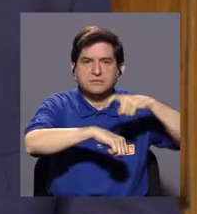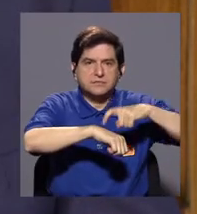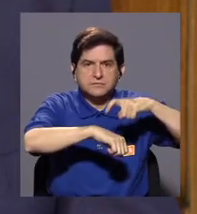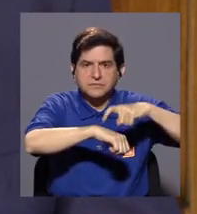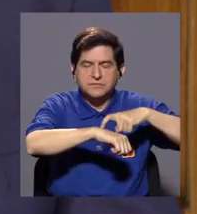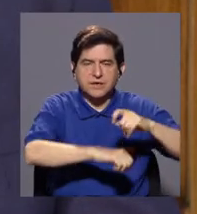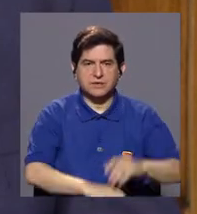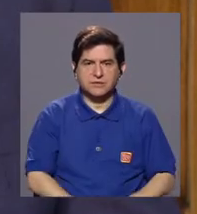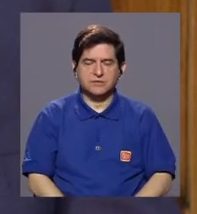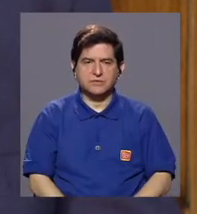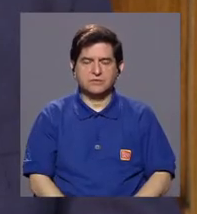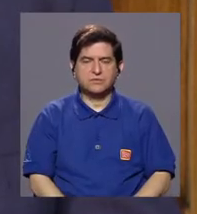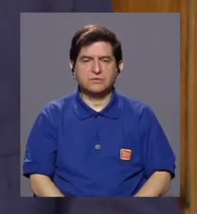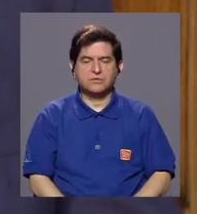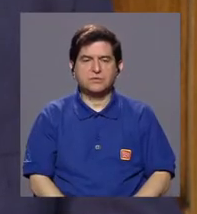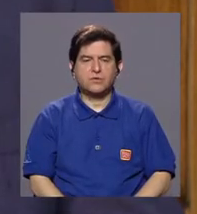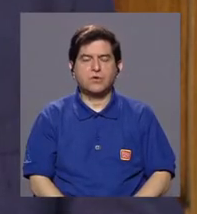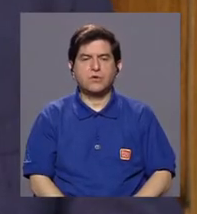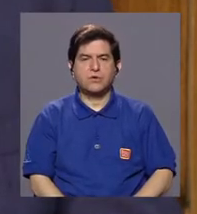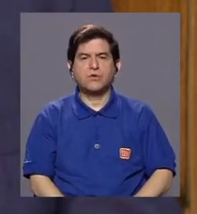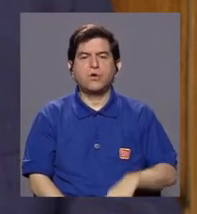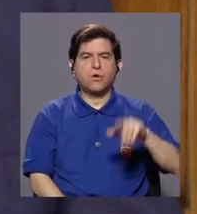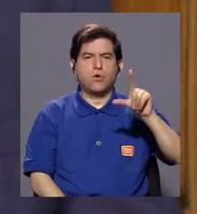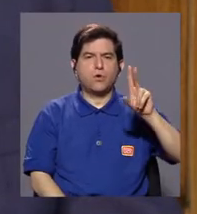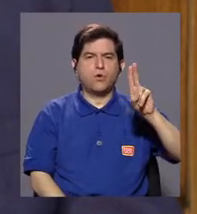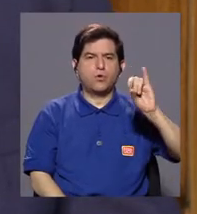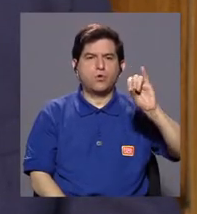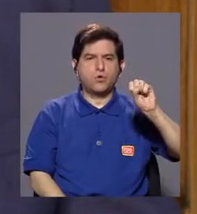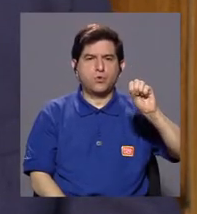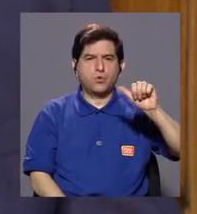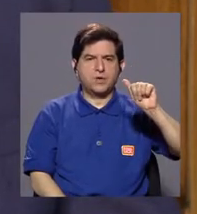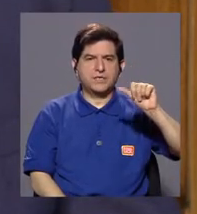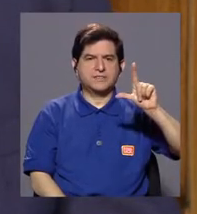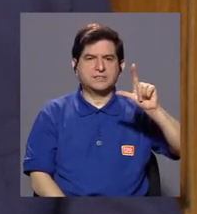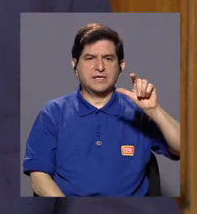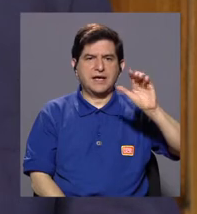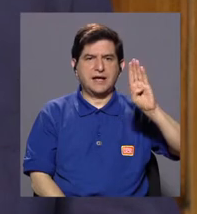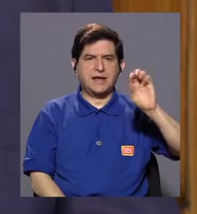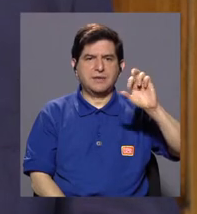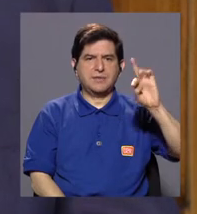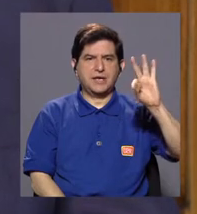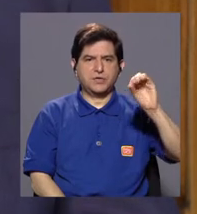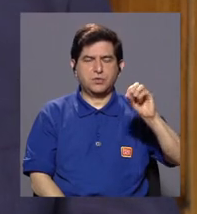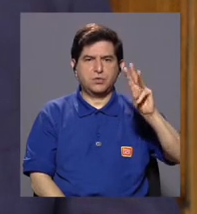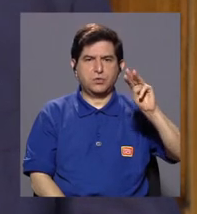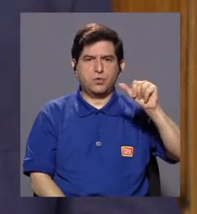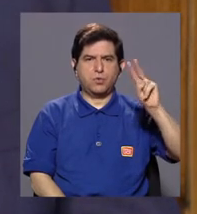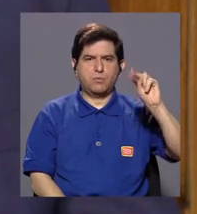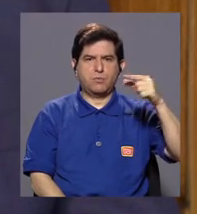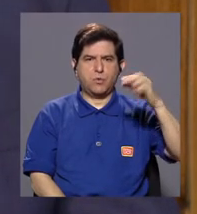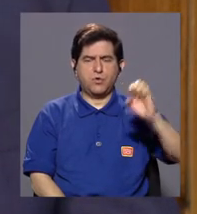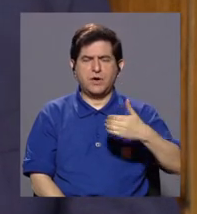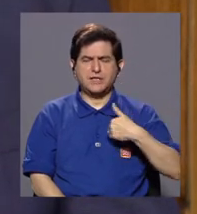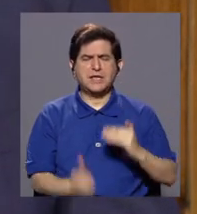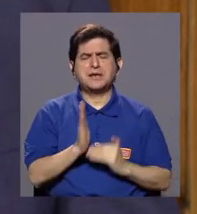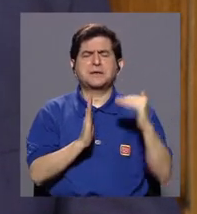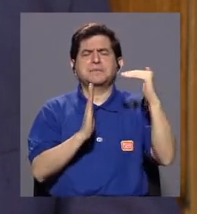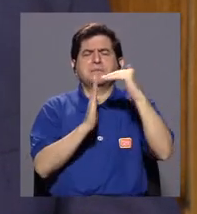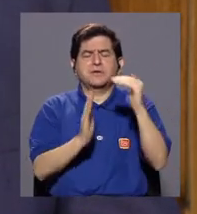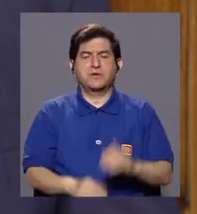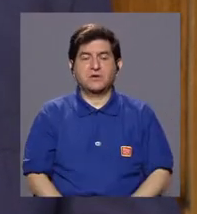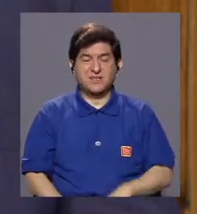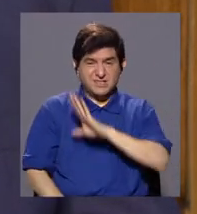tiempo, con don Luis Alberto, recibíamos más de 100 millones de dólares. De El Salvador se decía